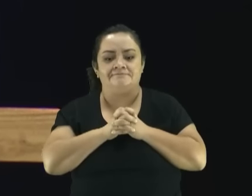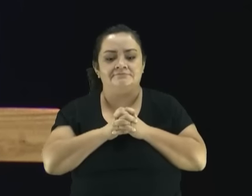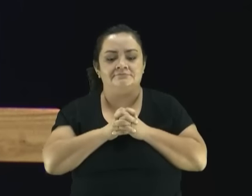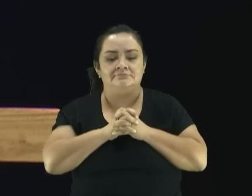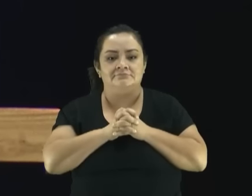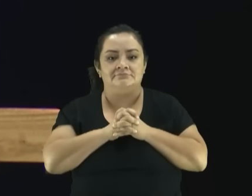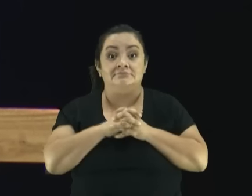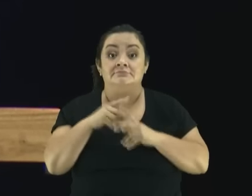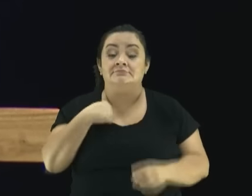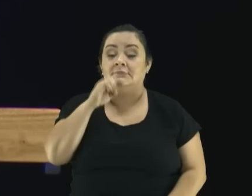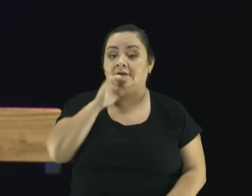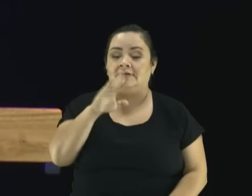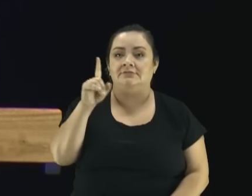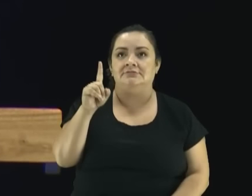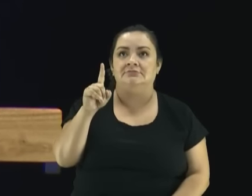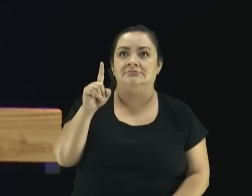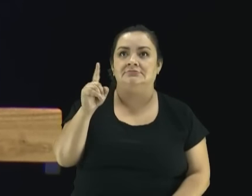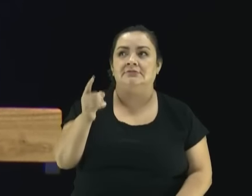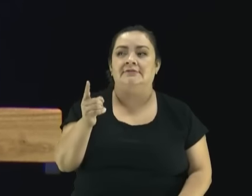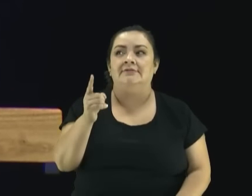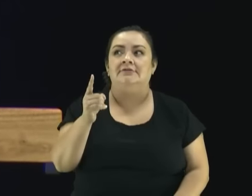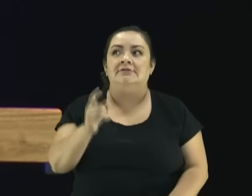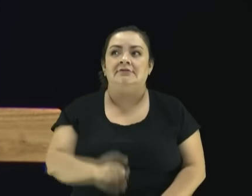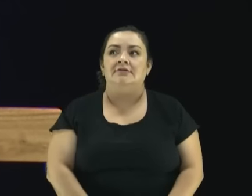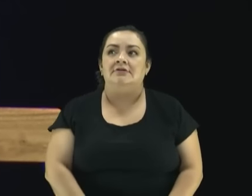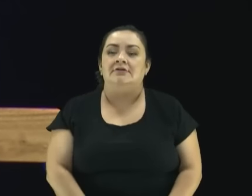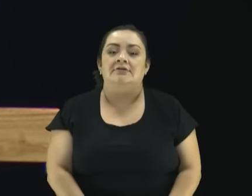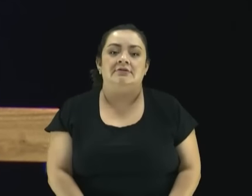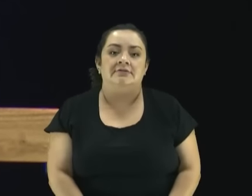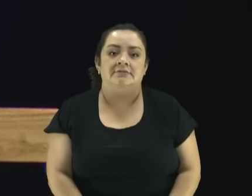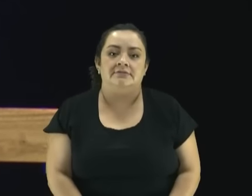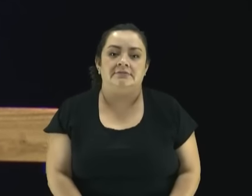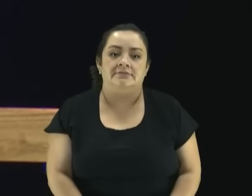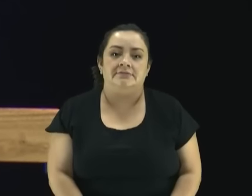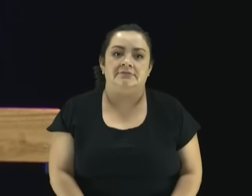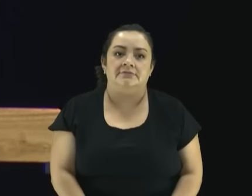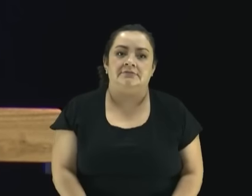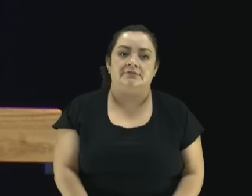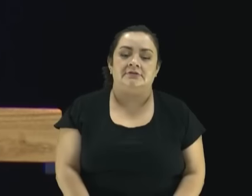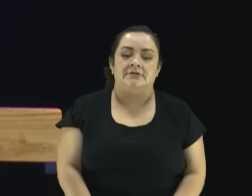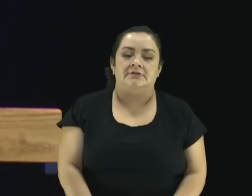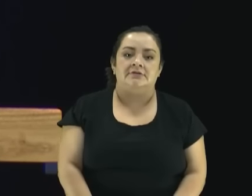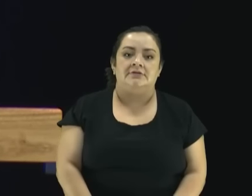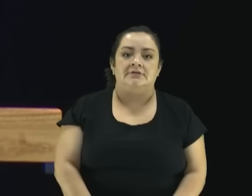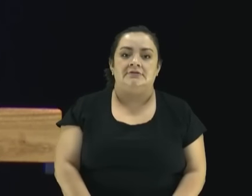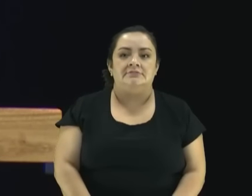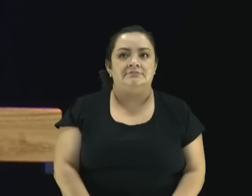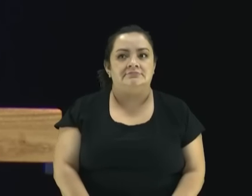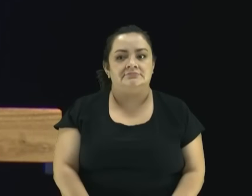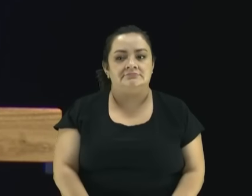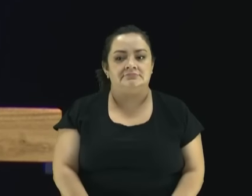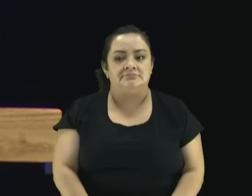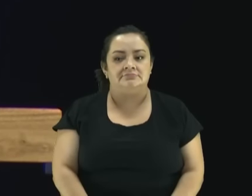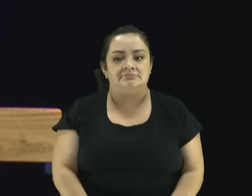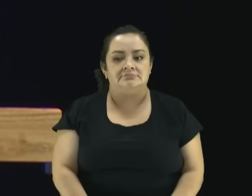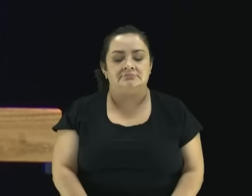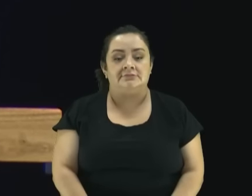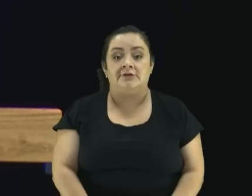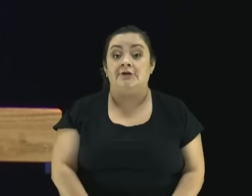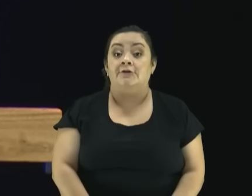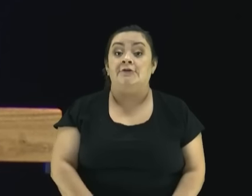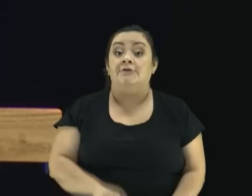y tuve que decir las siguientes palabras águila no casa mosca jamás